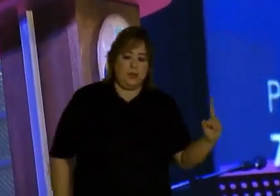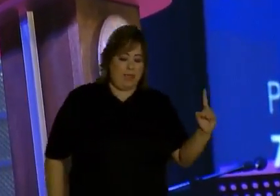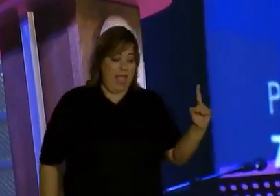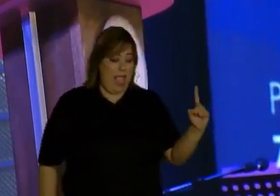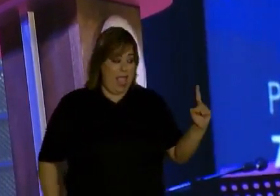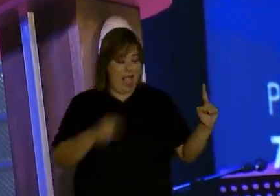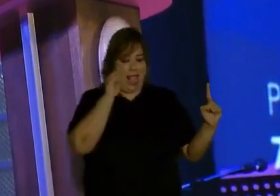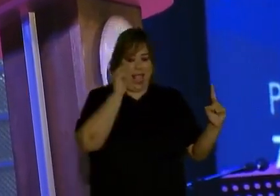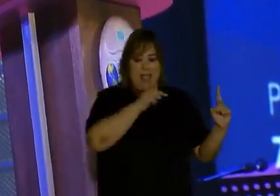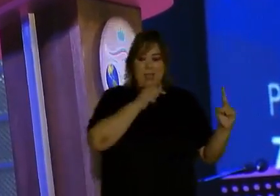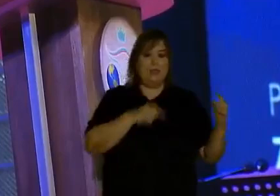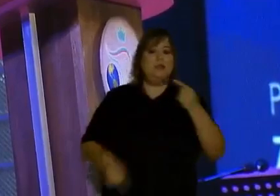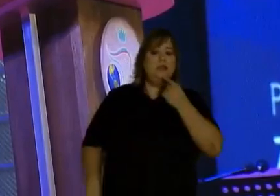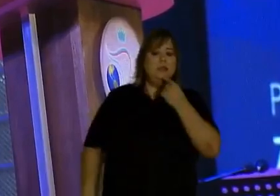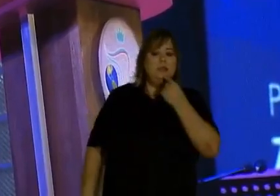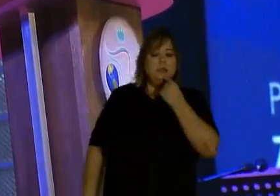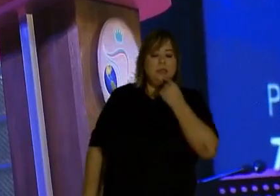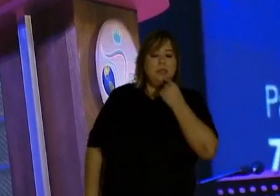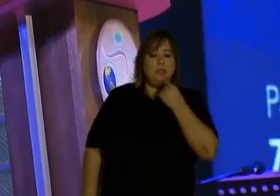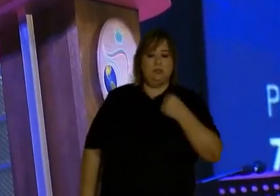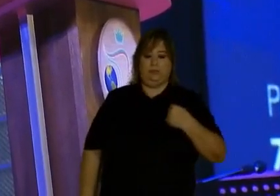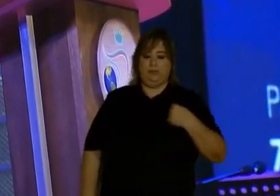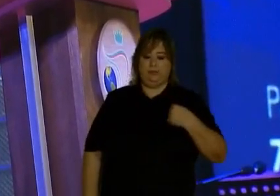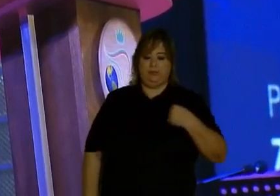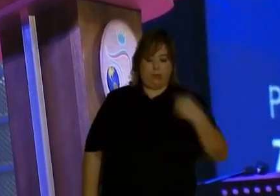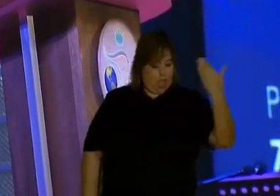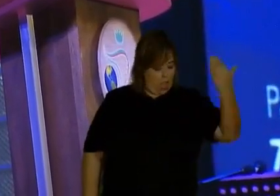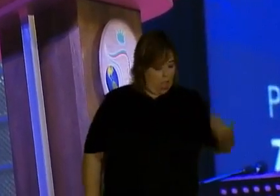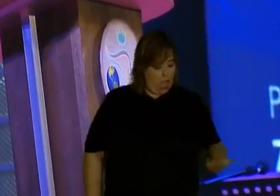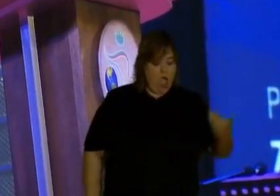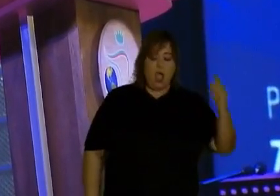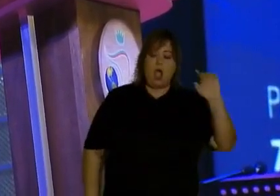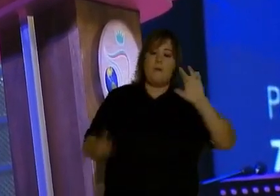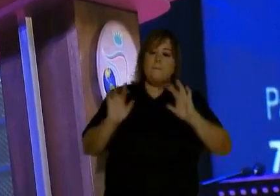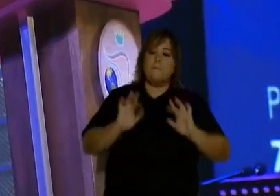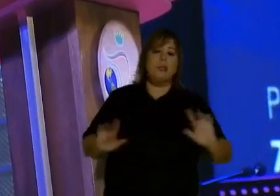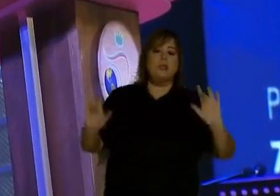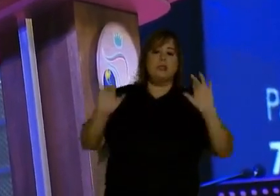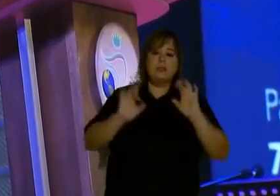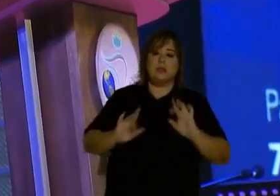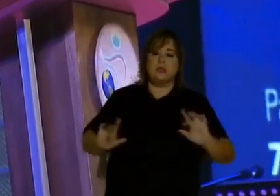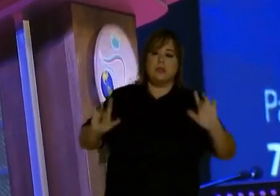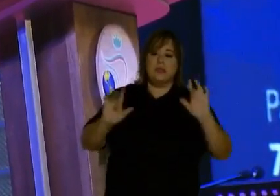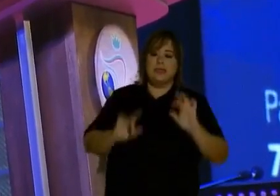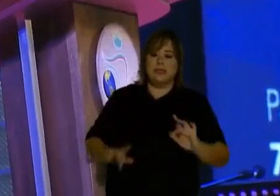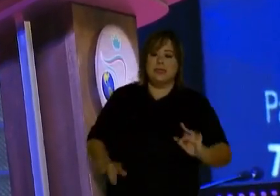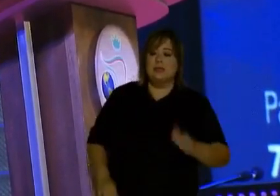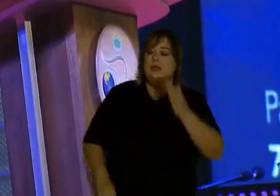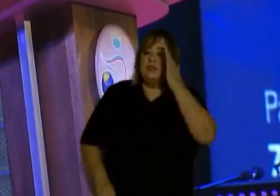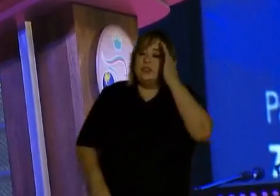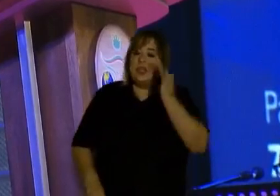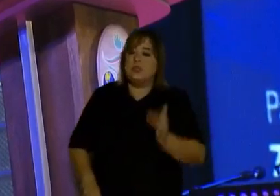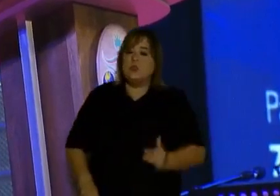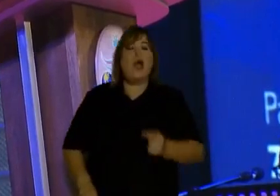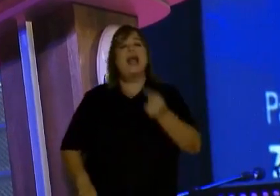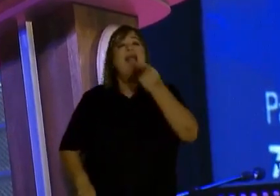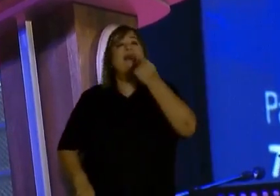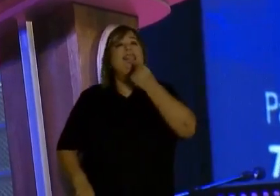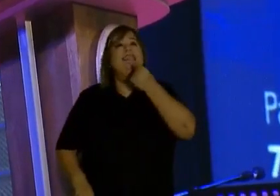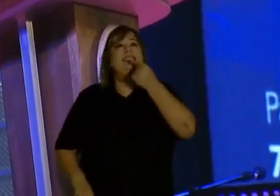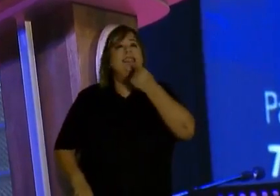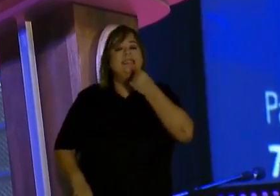Dios, es misericordia y nos comprende. Por eso le dice: acércate pues confiadamente ante el trono de la